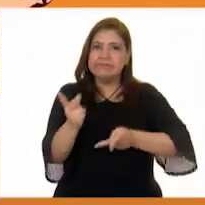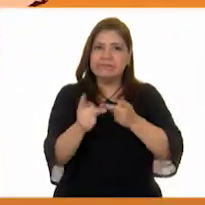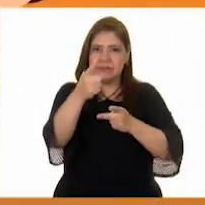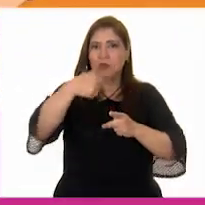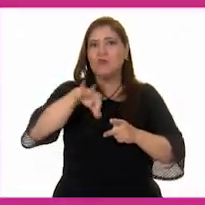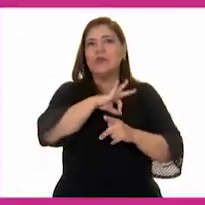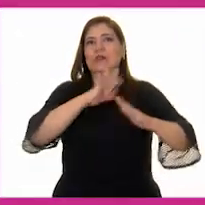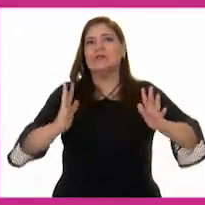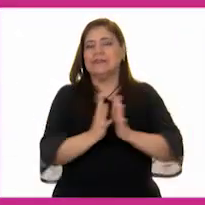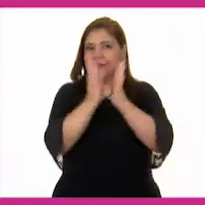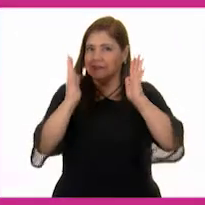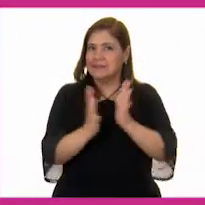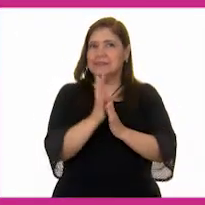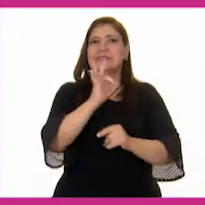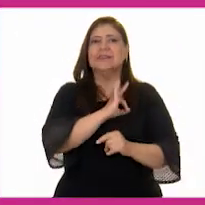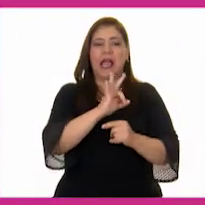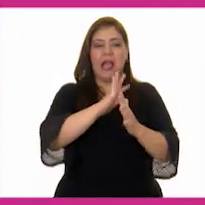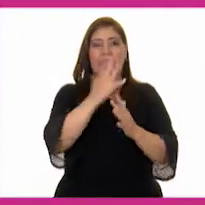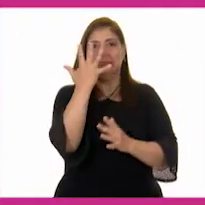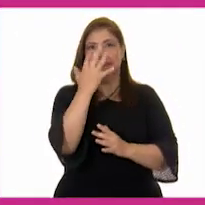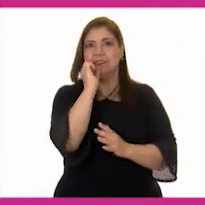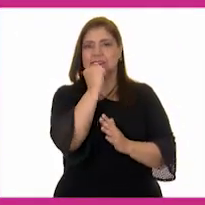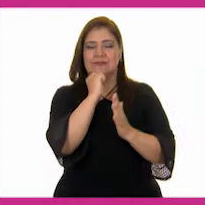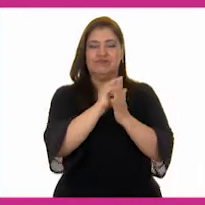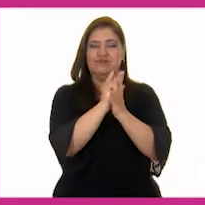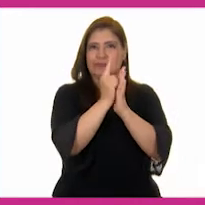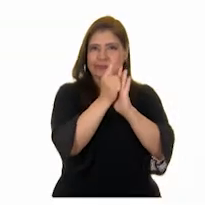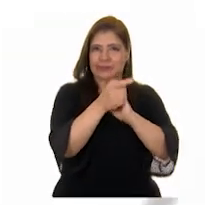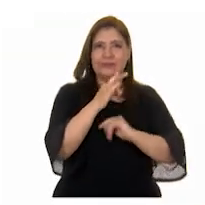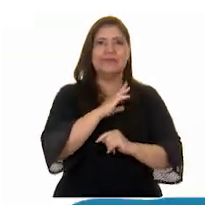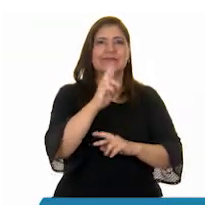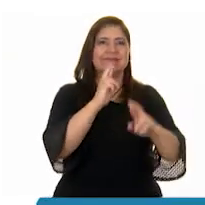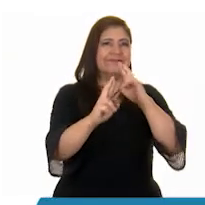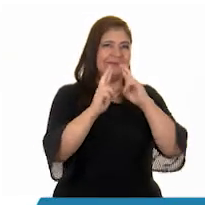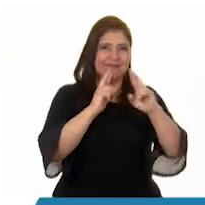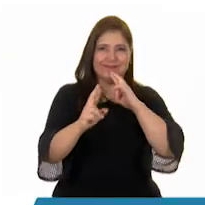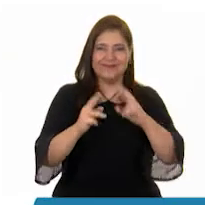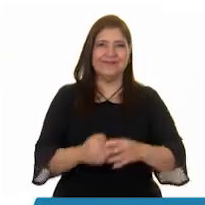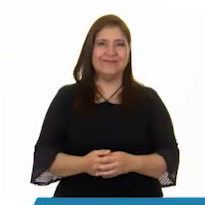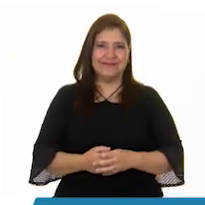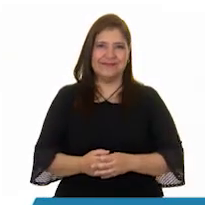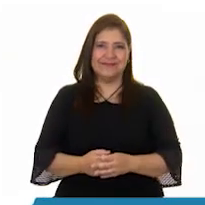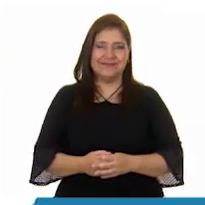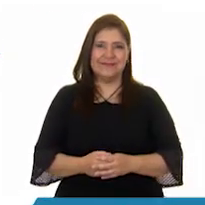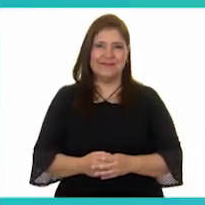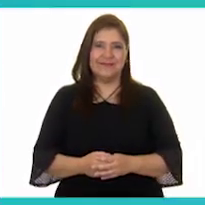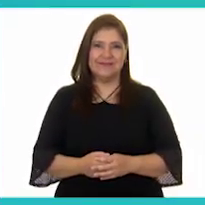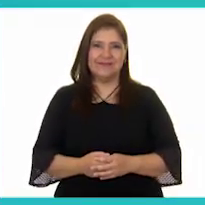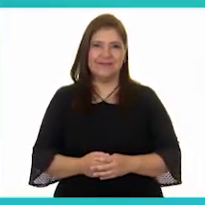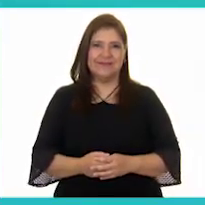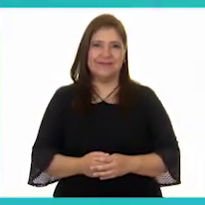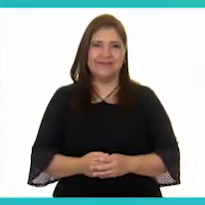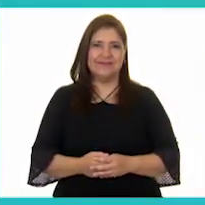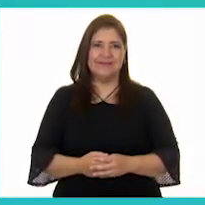pregunta, ven a participar. Hay 5 segundos, vamos a contestar.